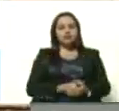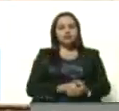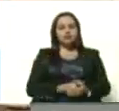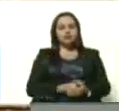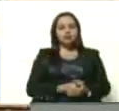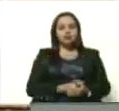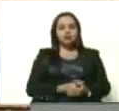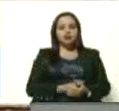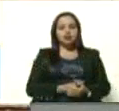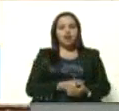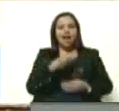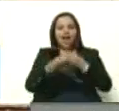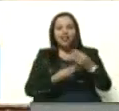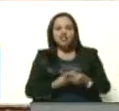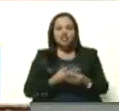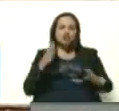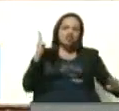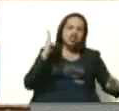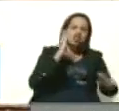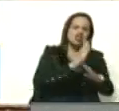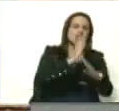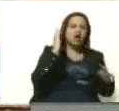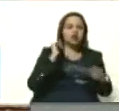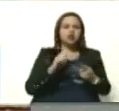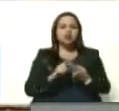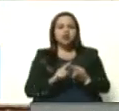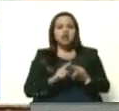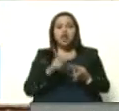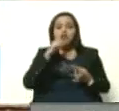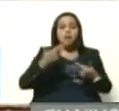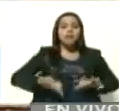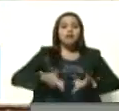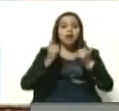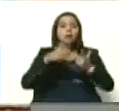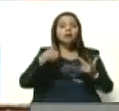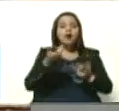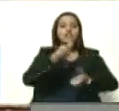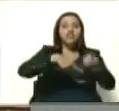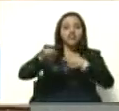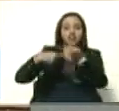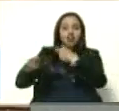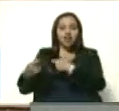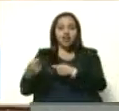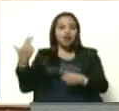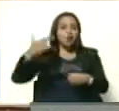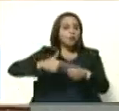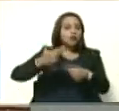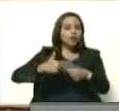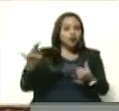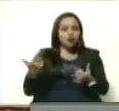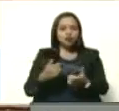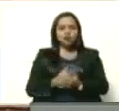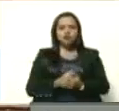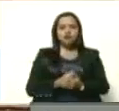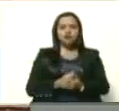conjugando las presiones, las sanciones, impidiendo que pudiéramos comercializar con nuestro producto principal, el